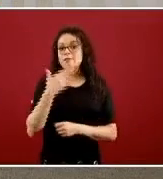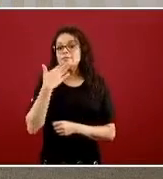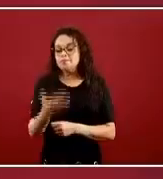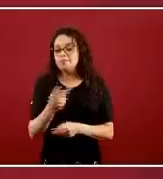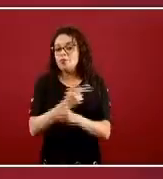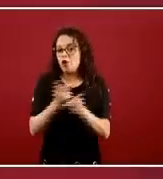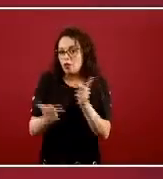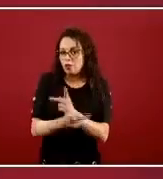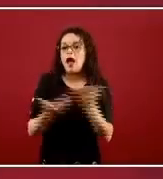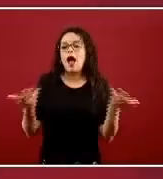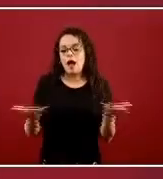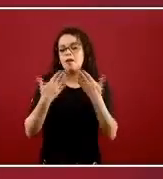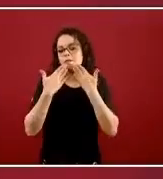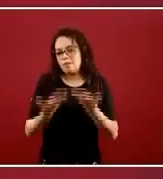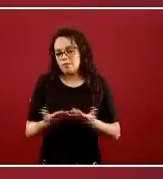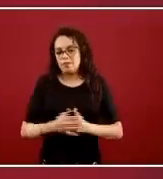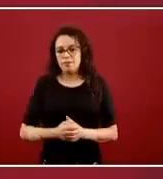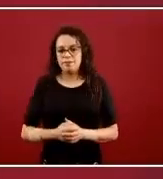en estos tipos de